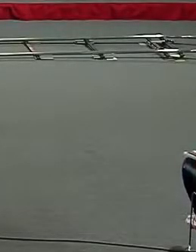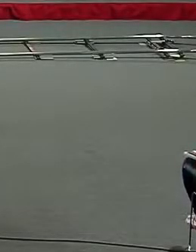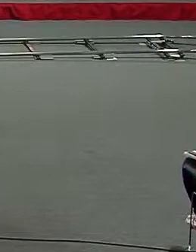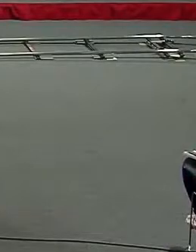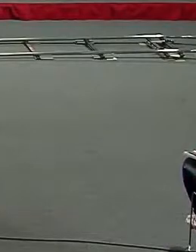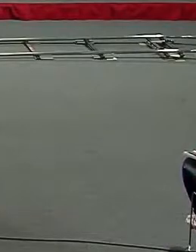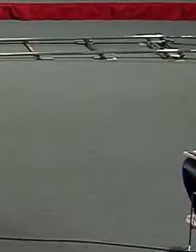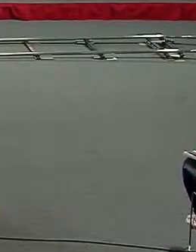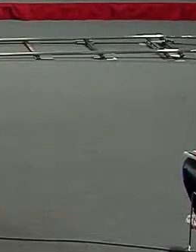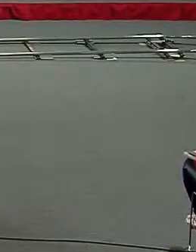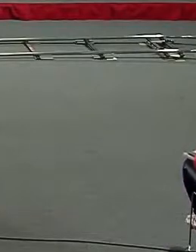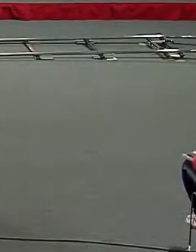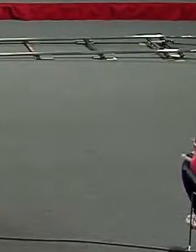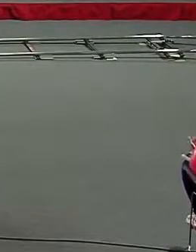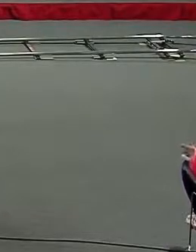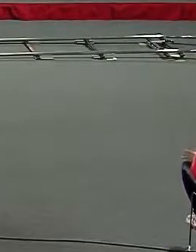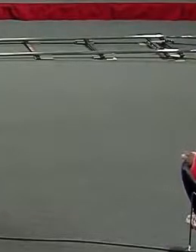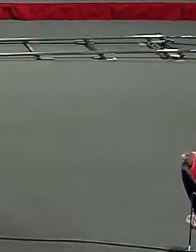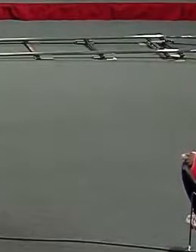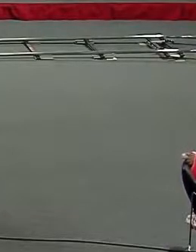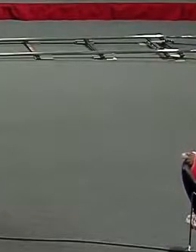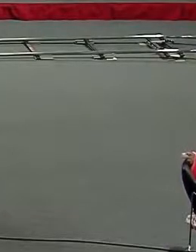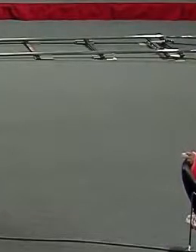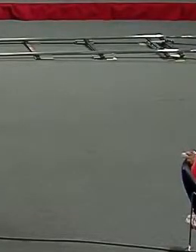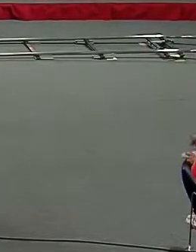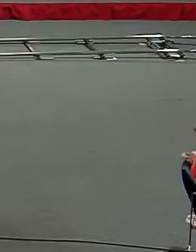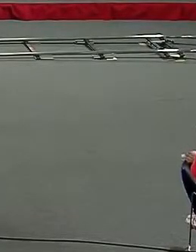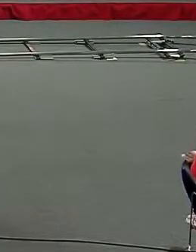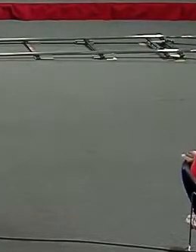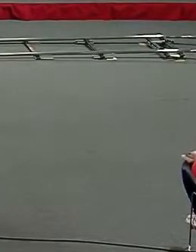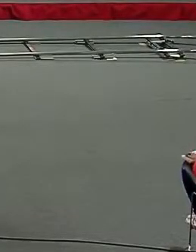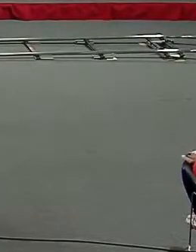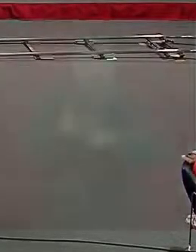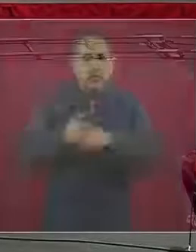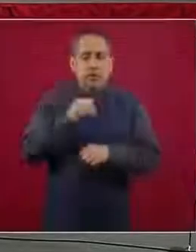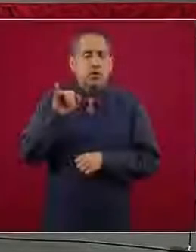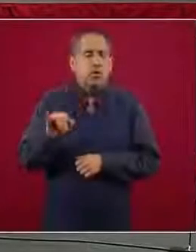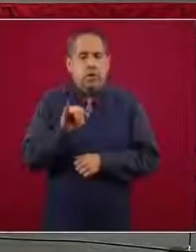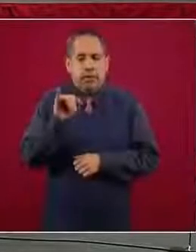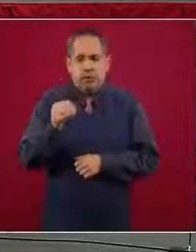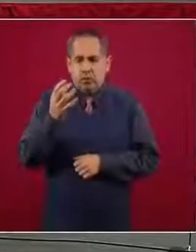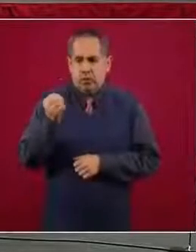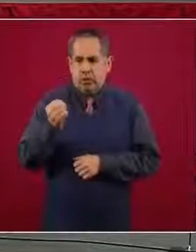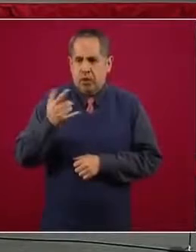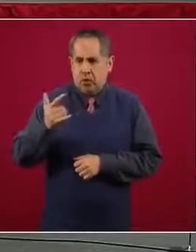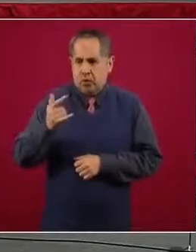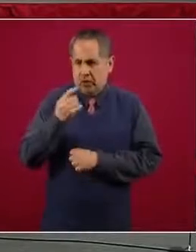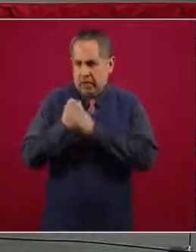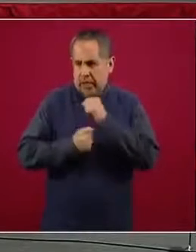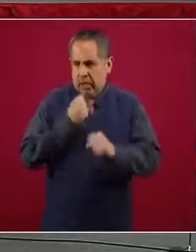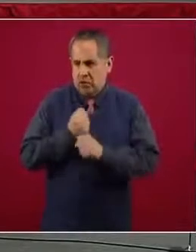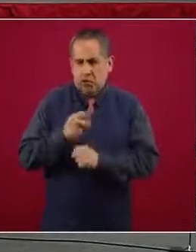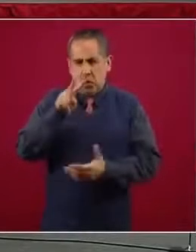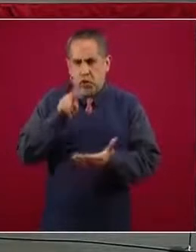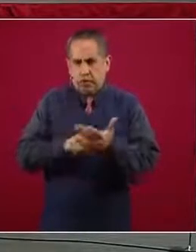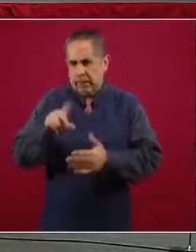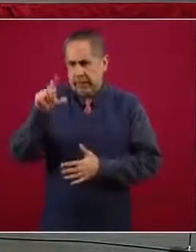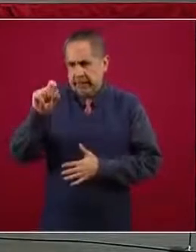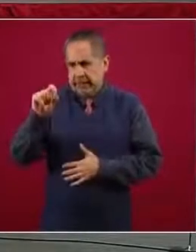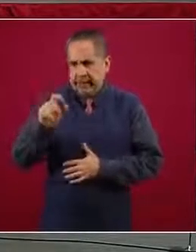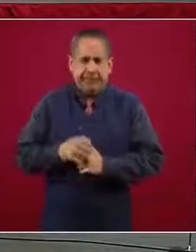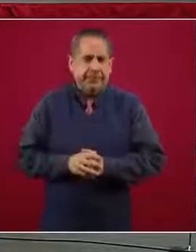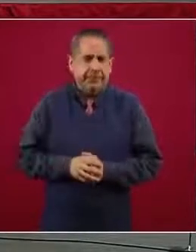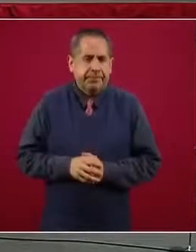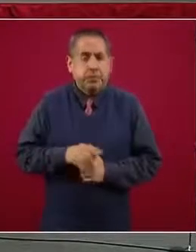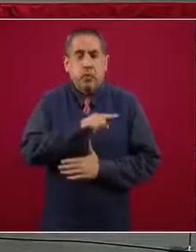Muy buenas noches. Son las 19 horas en punto del jueves 9 de julio de 2020. Estamos